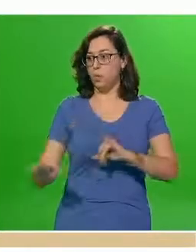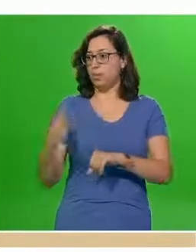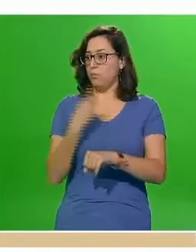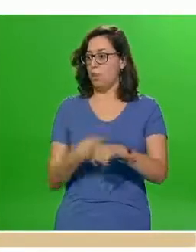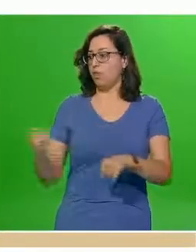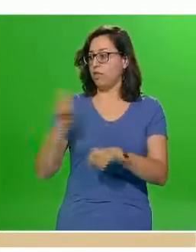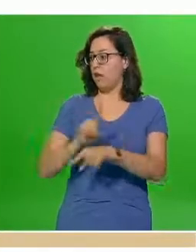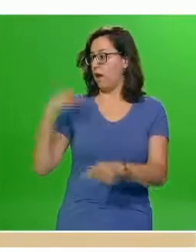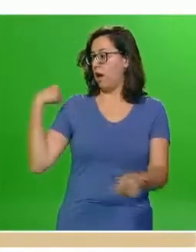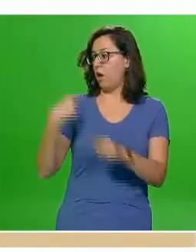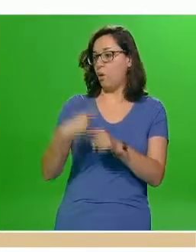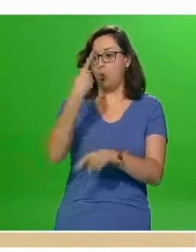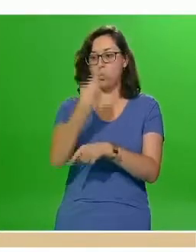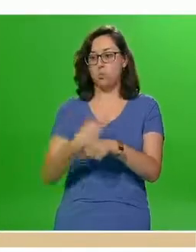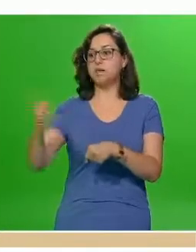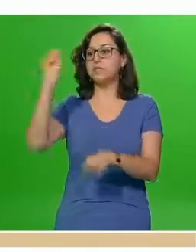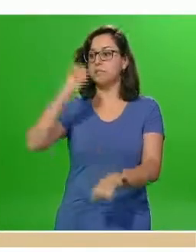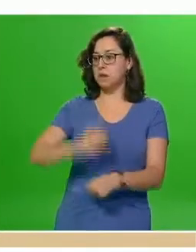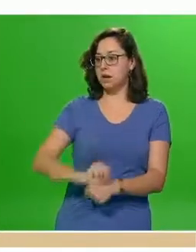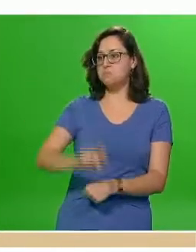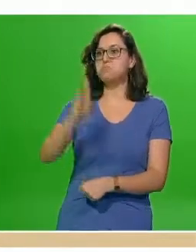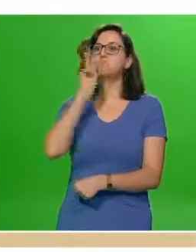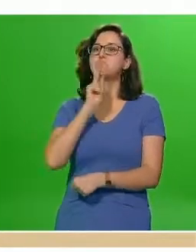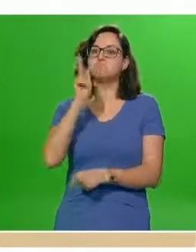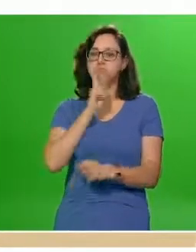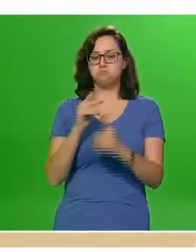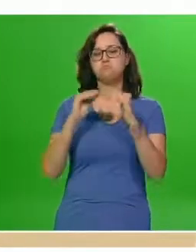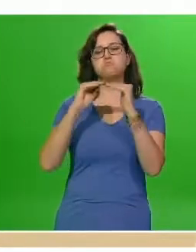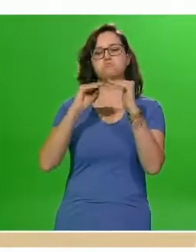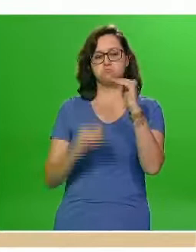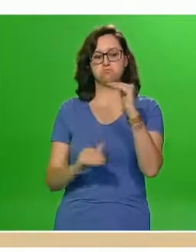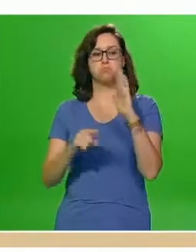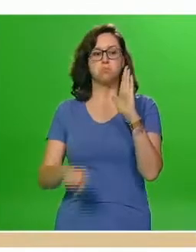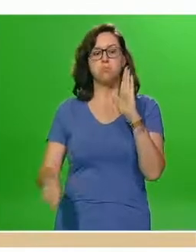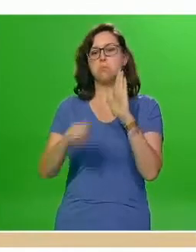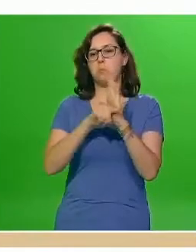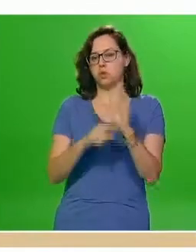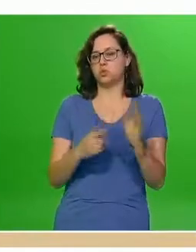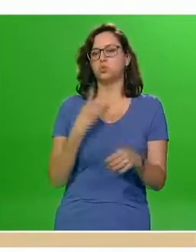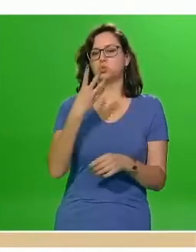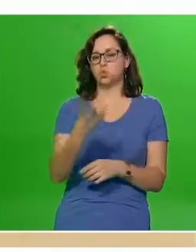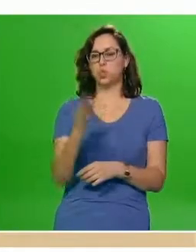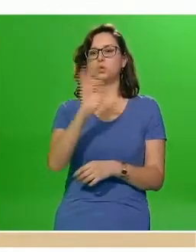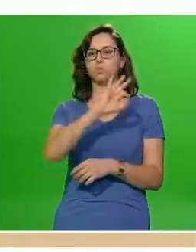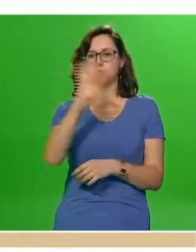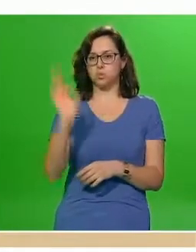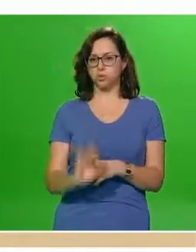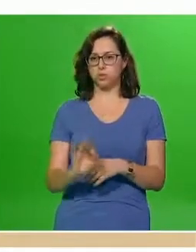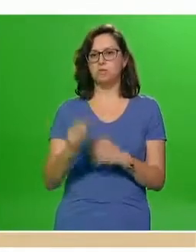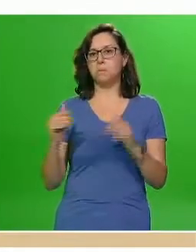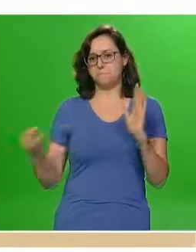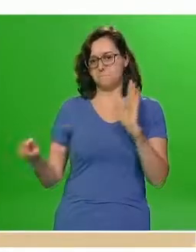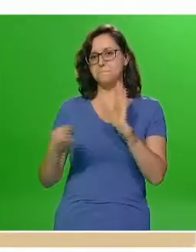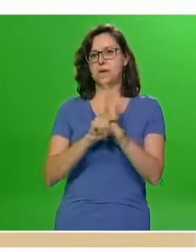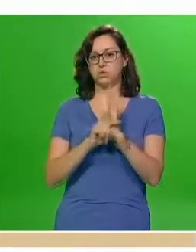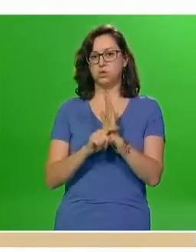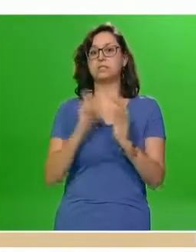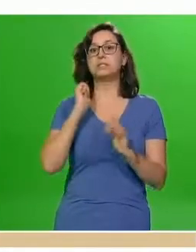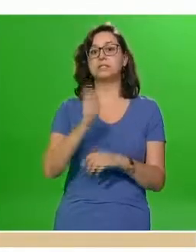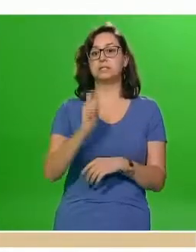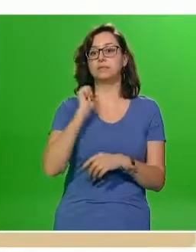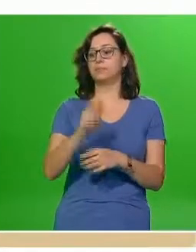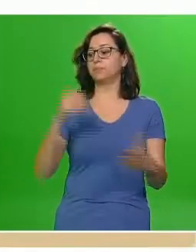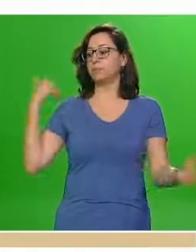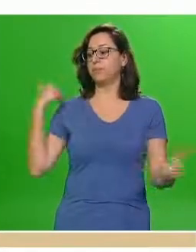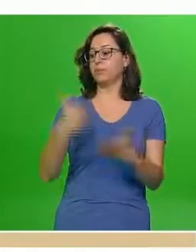que aún tenemos evidencia de un descenso continuo que prácticamente ya llevamos más de 15